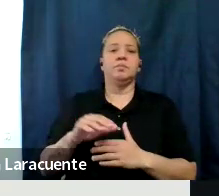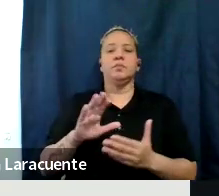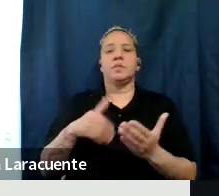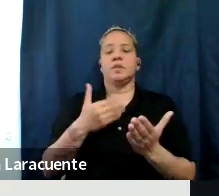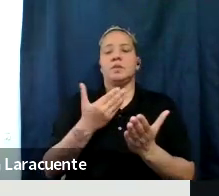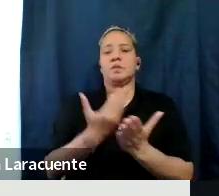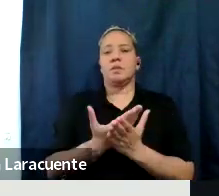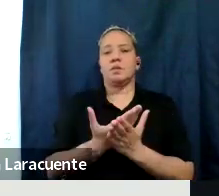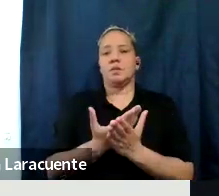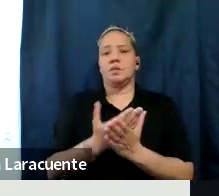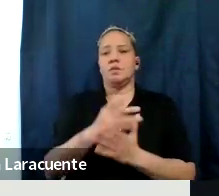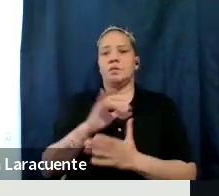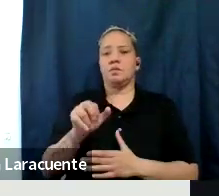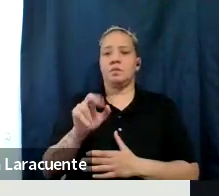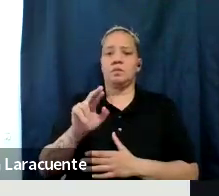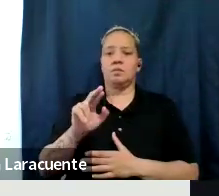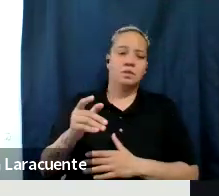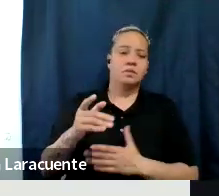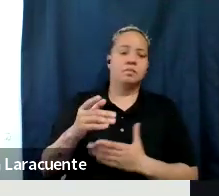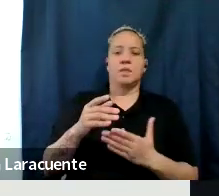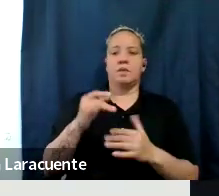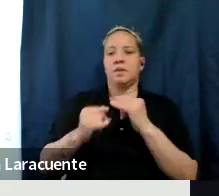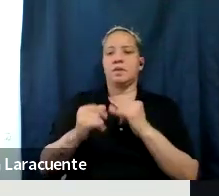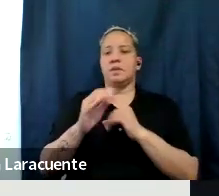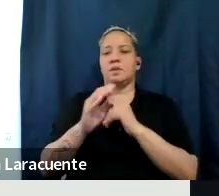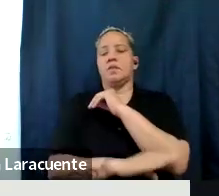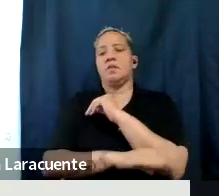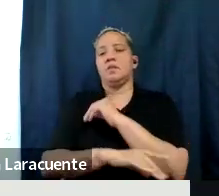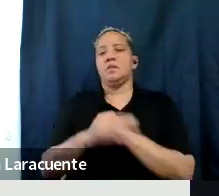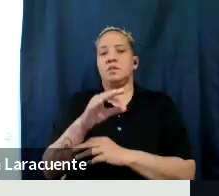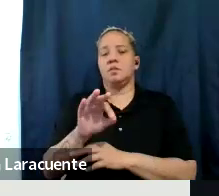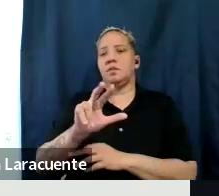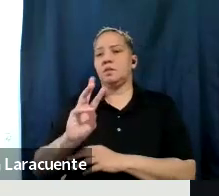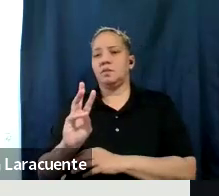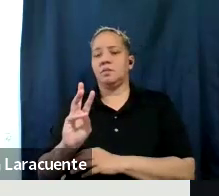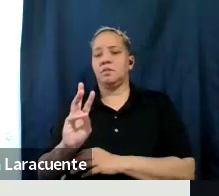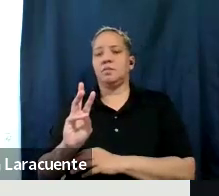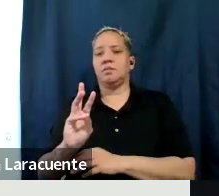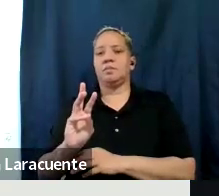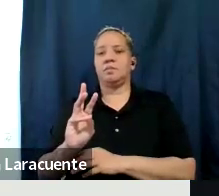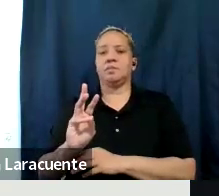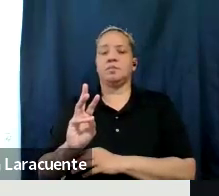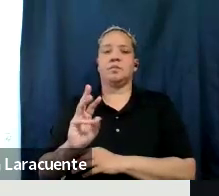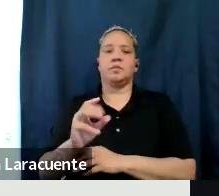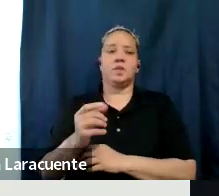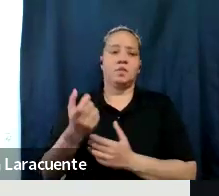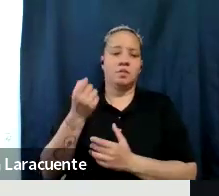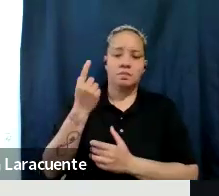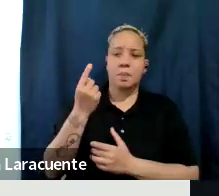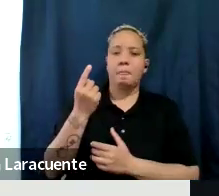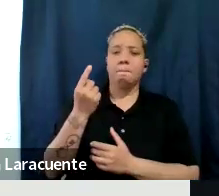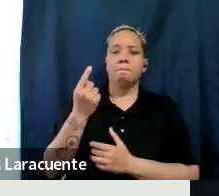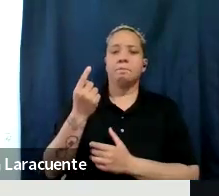Jiménez a Puerto Rico a finales de septiembre de 1936 y nos hace entender asimismo